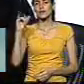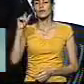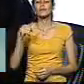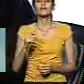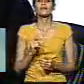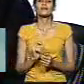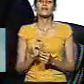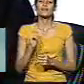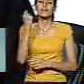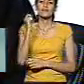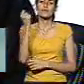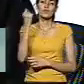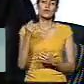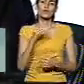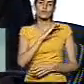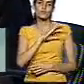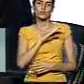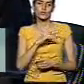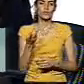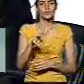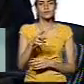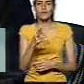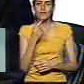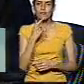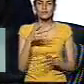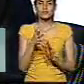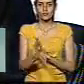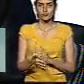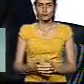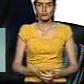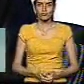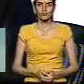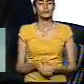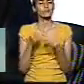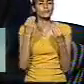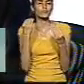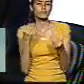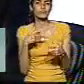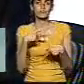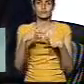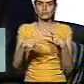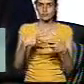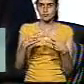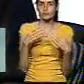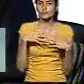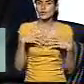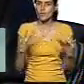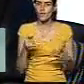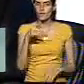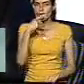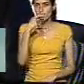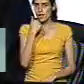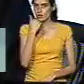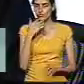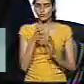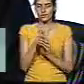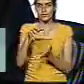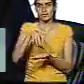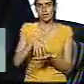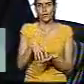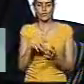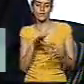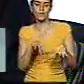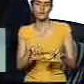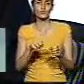de la comisión mixta, ahí se esgrimía cómo son los procedimientos, cuál es la política a nivel de Estado para el